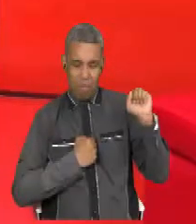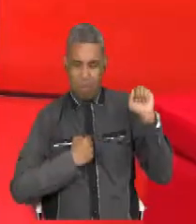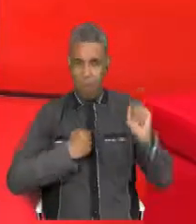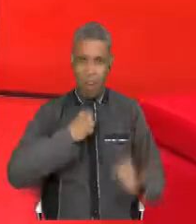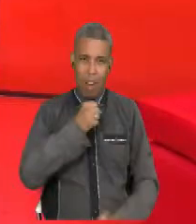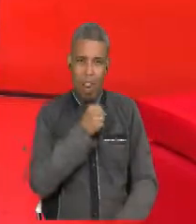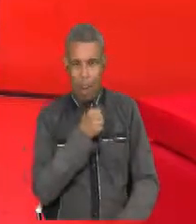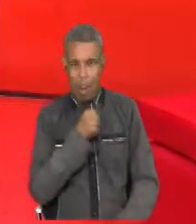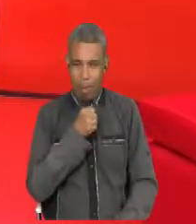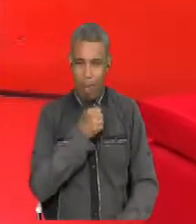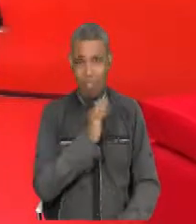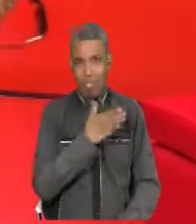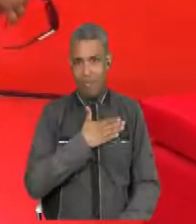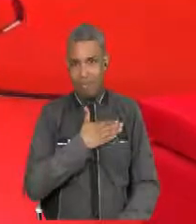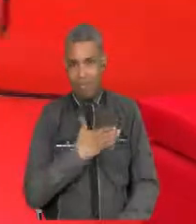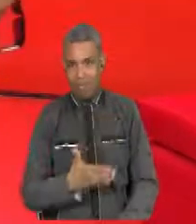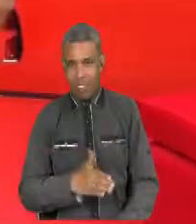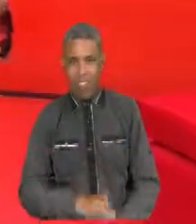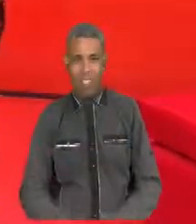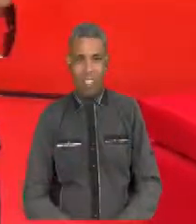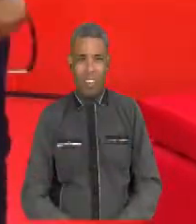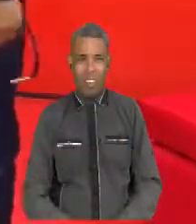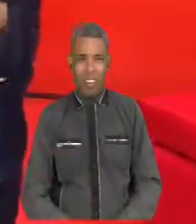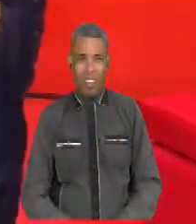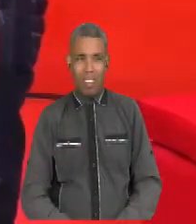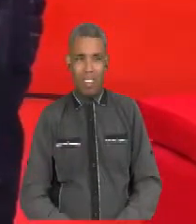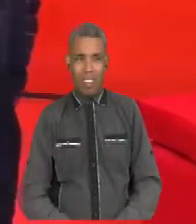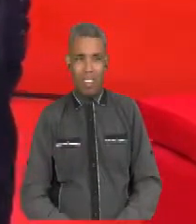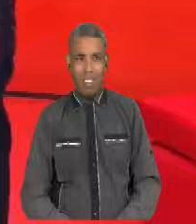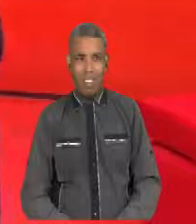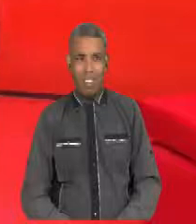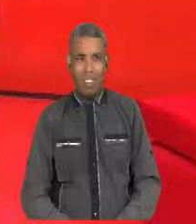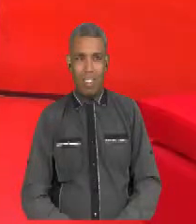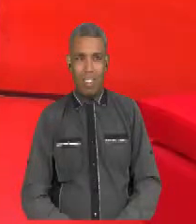sea mi presentadora, para que cante igual. Producciones, Oscar.